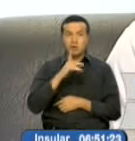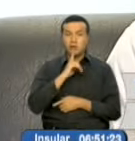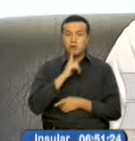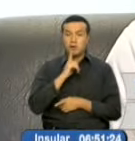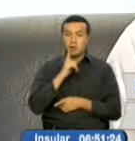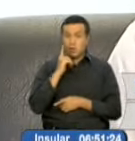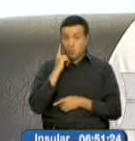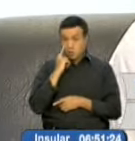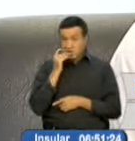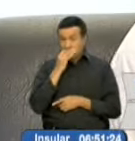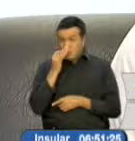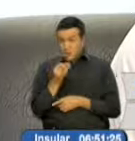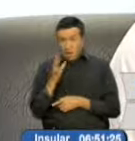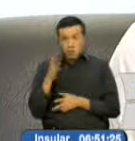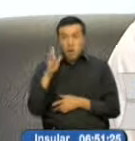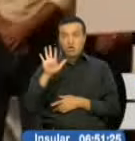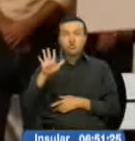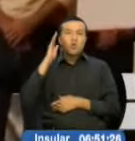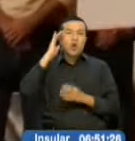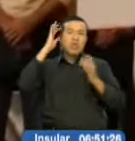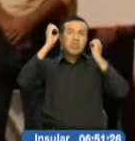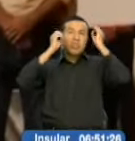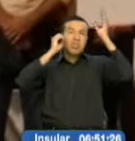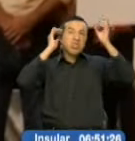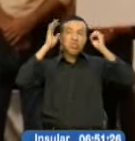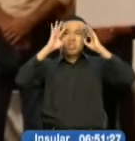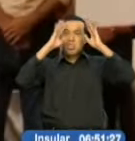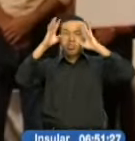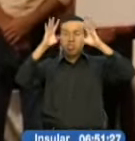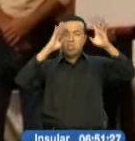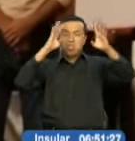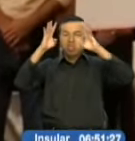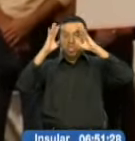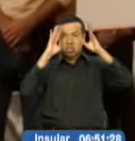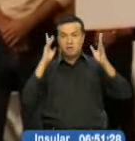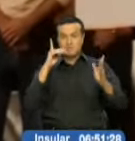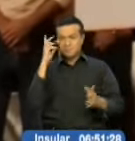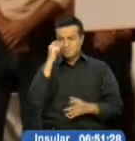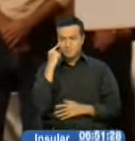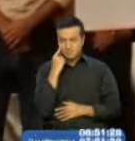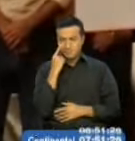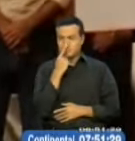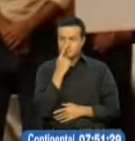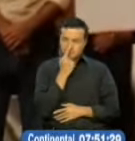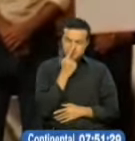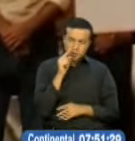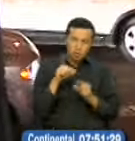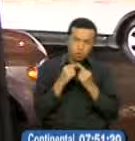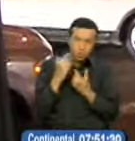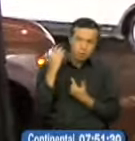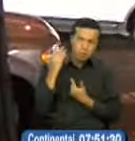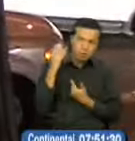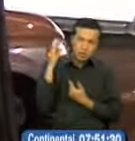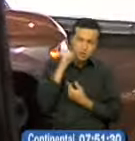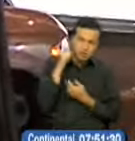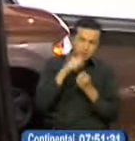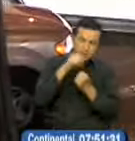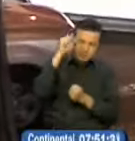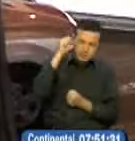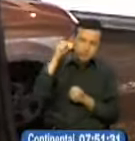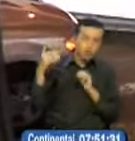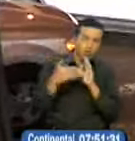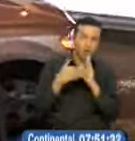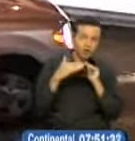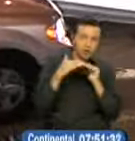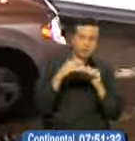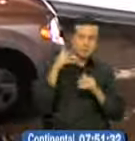hechos contundentes están presentando. Detalla que deja en evidencia las verdaderas intenciones de la agrupación política con el fin de desestabilizar